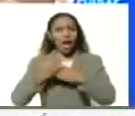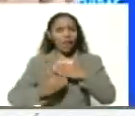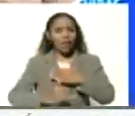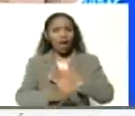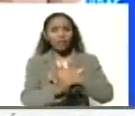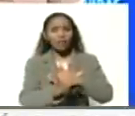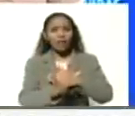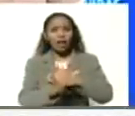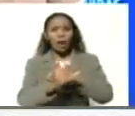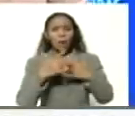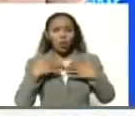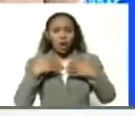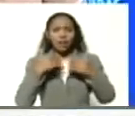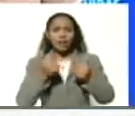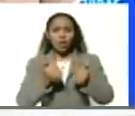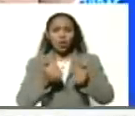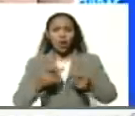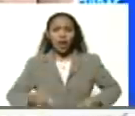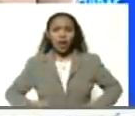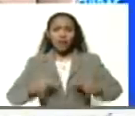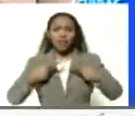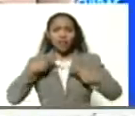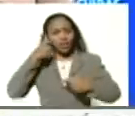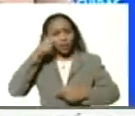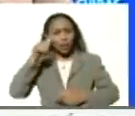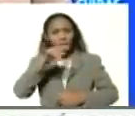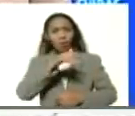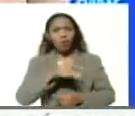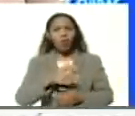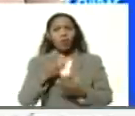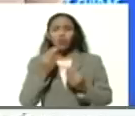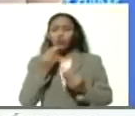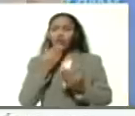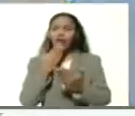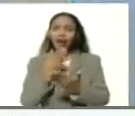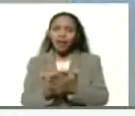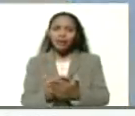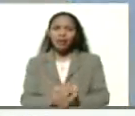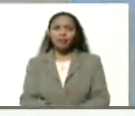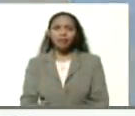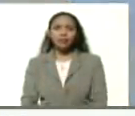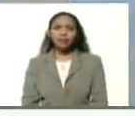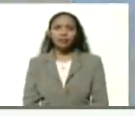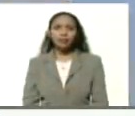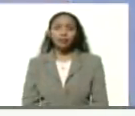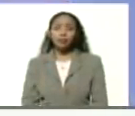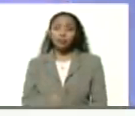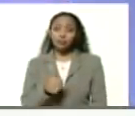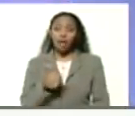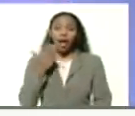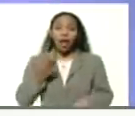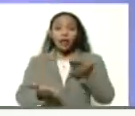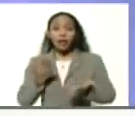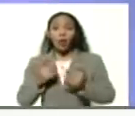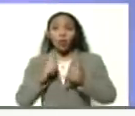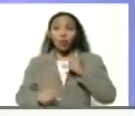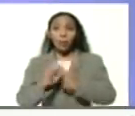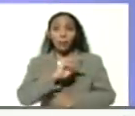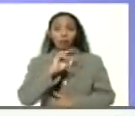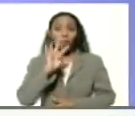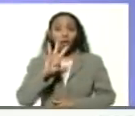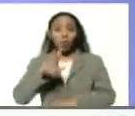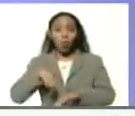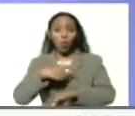adelante por la salud y la vida de nuestro pueblo. Muchísimas gracias. Bien, ha sido el balance de las últimas